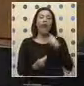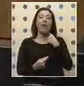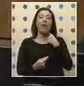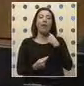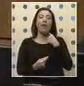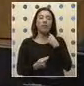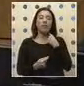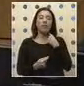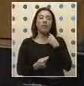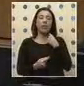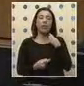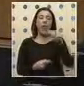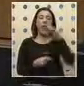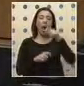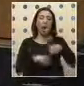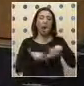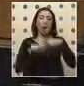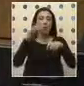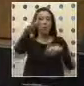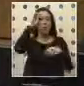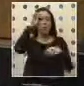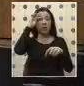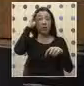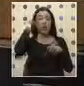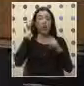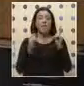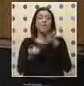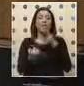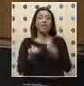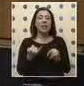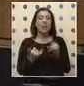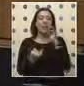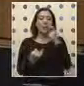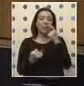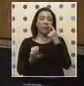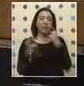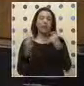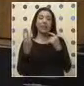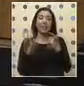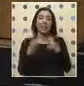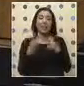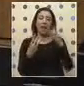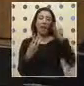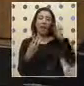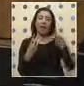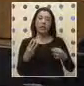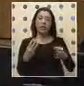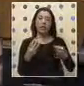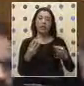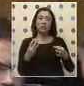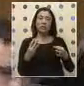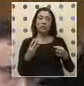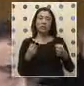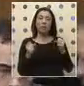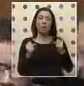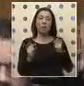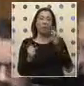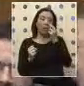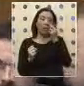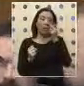a estos agricultores. Y por último, una tercera medida es que pueda